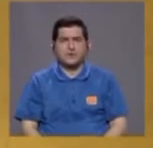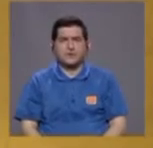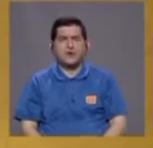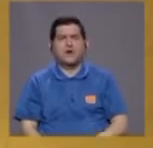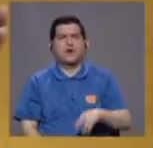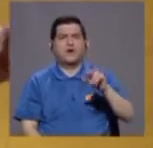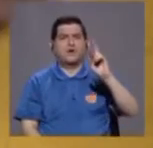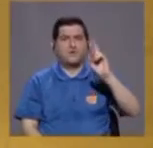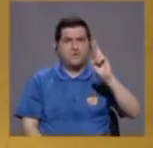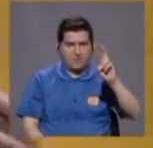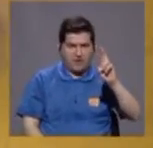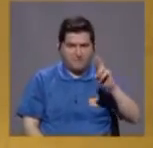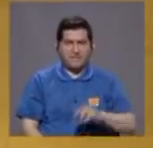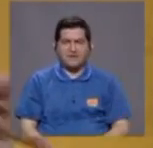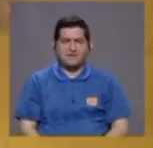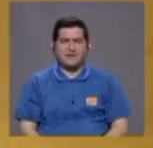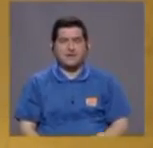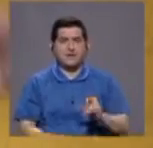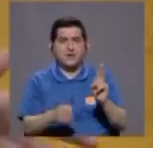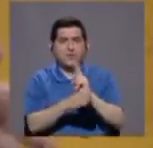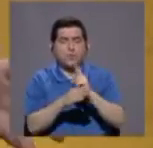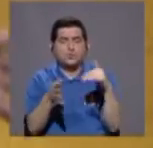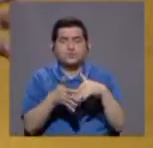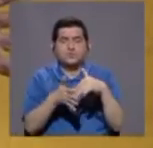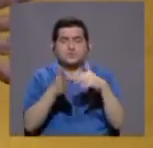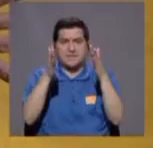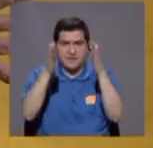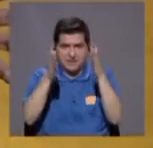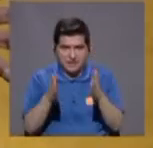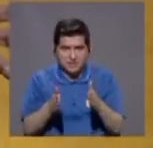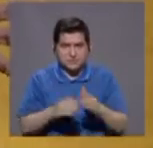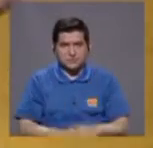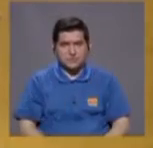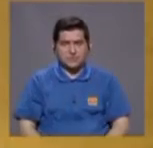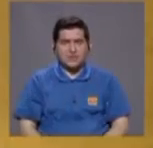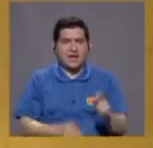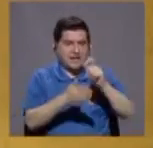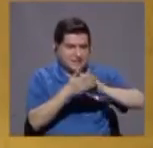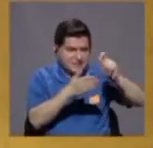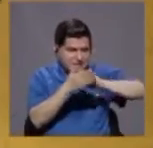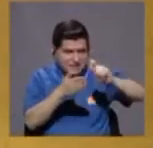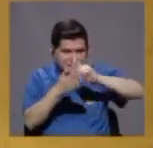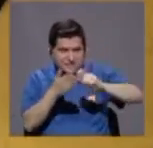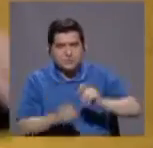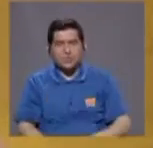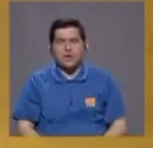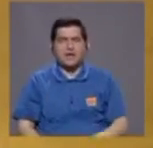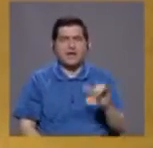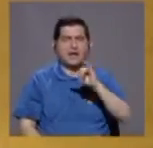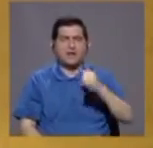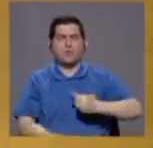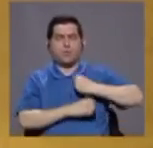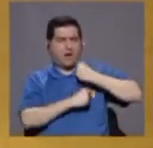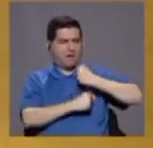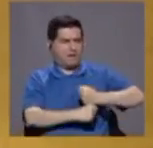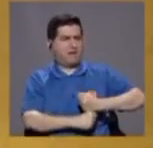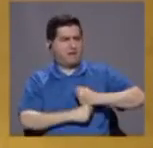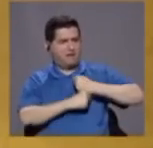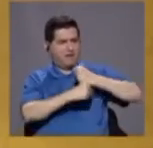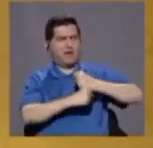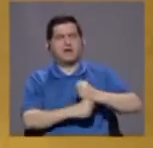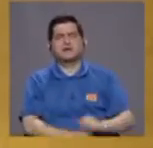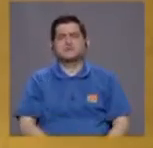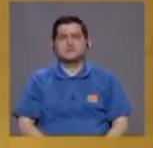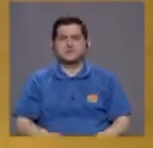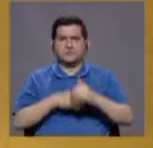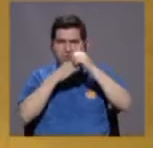anti-Anquilos Thomas, usa a los estudiantes de las escuelas como el ejército que va a